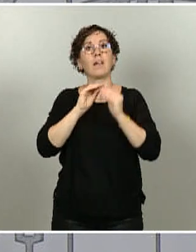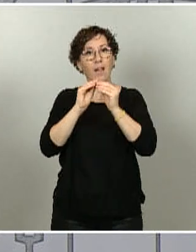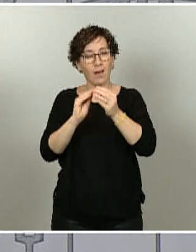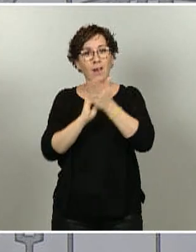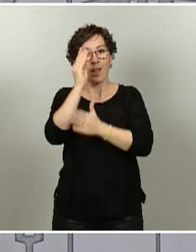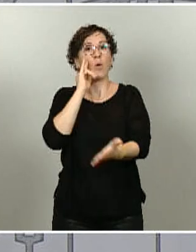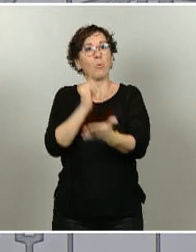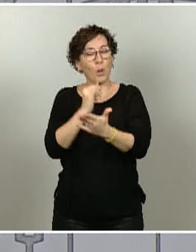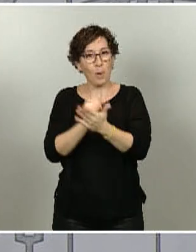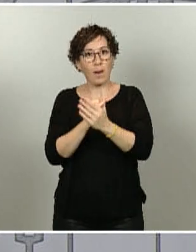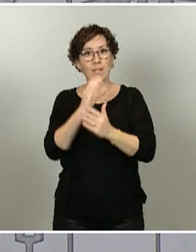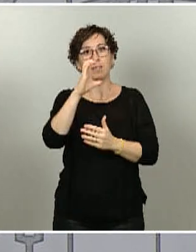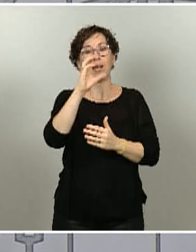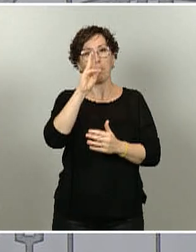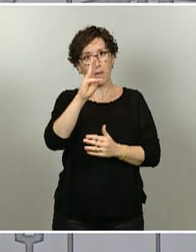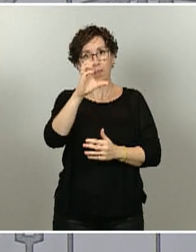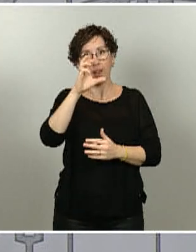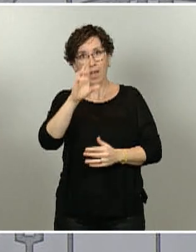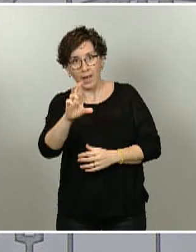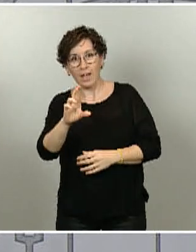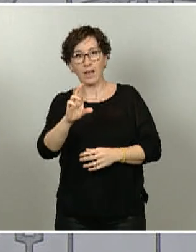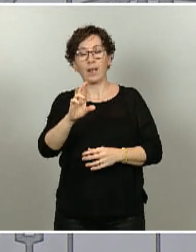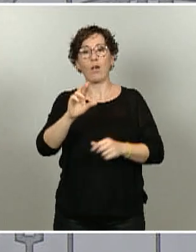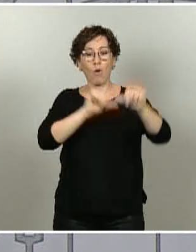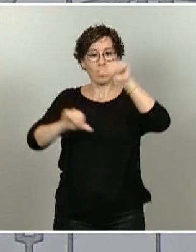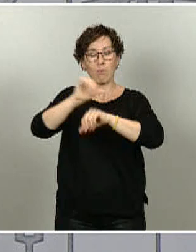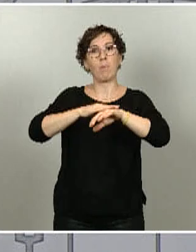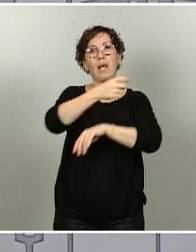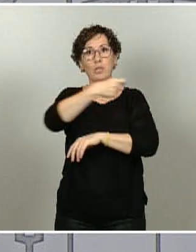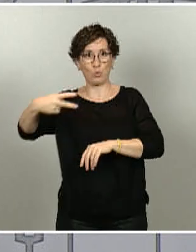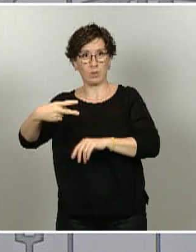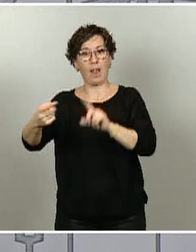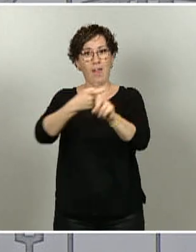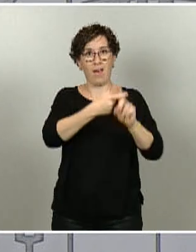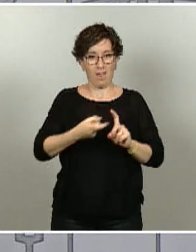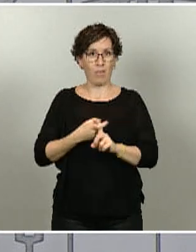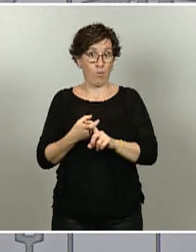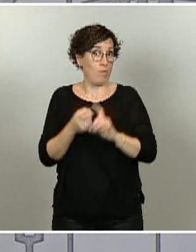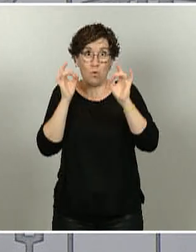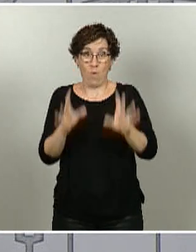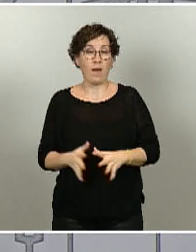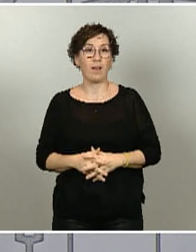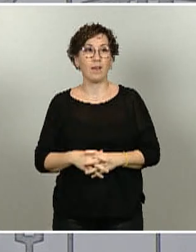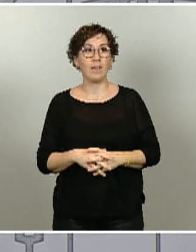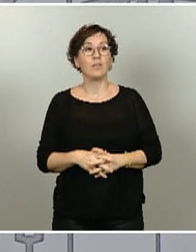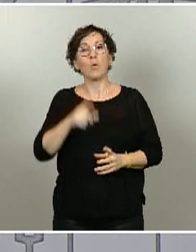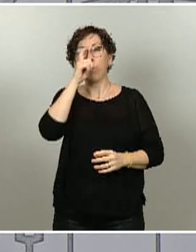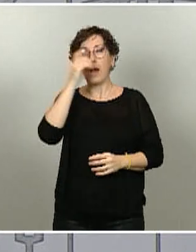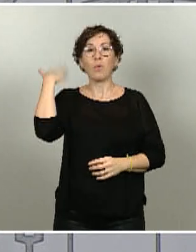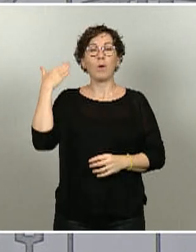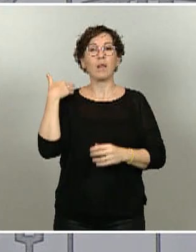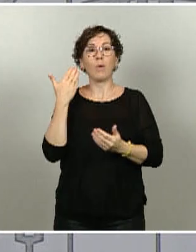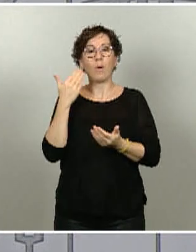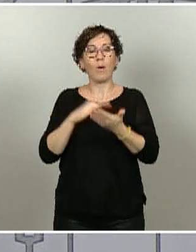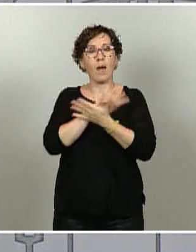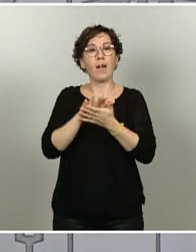reactivos relacionados con el diagnóstico de los pacientes. Por lo tanto, lo que se valoraba no era cuánto era el riesgo, ya